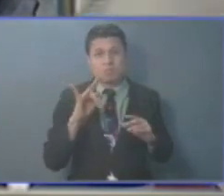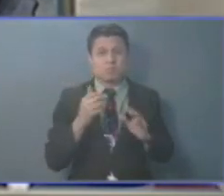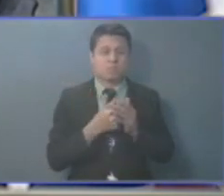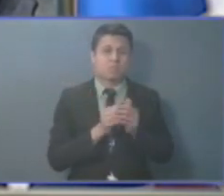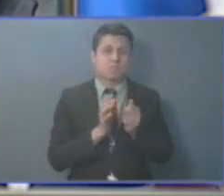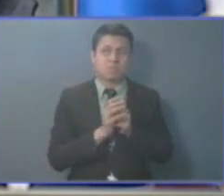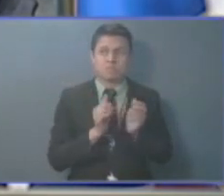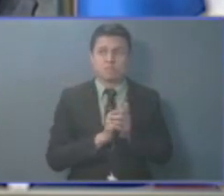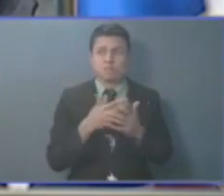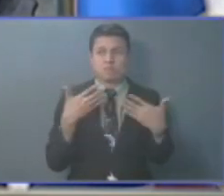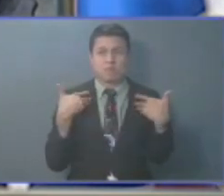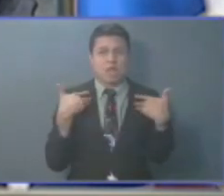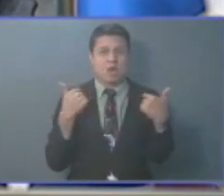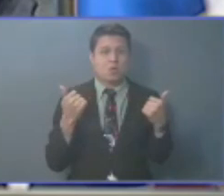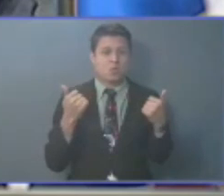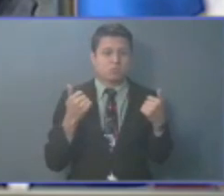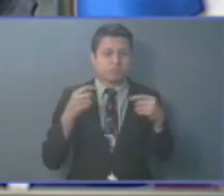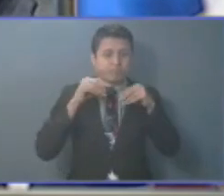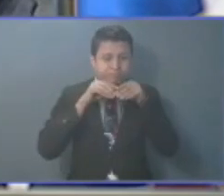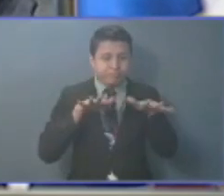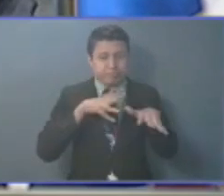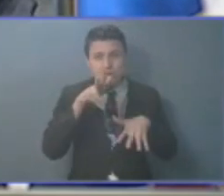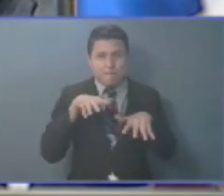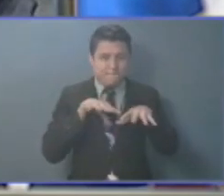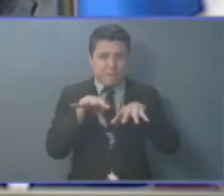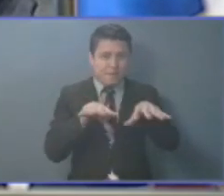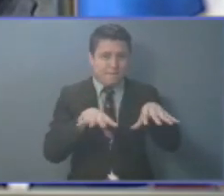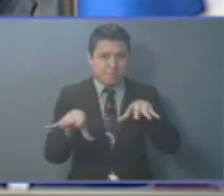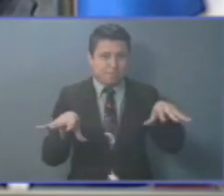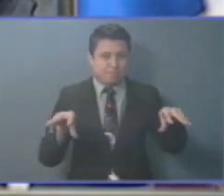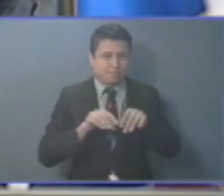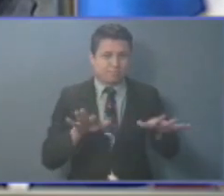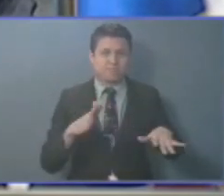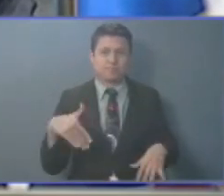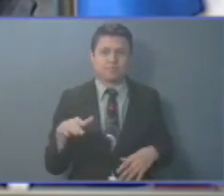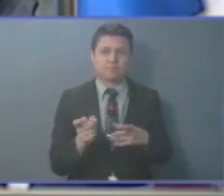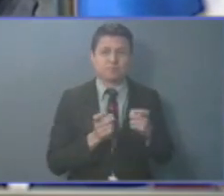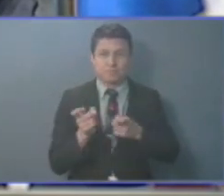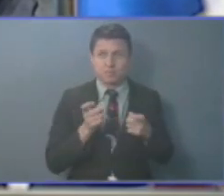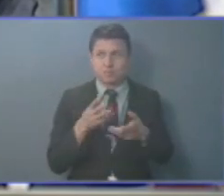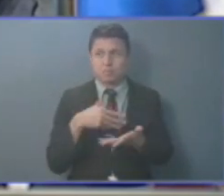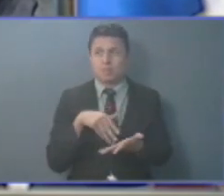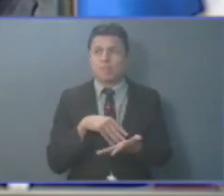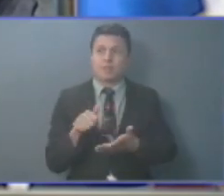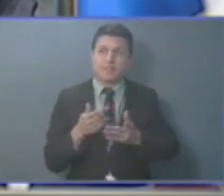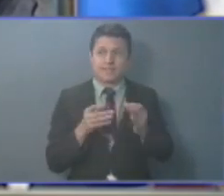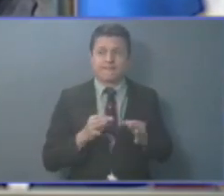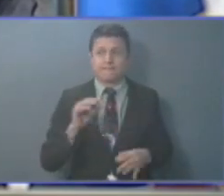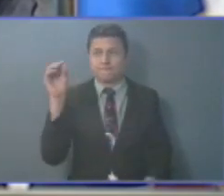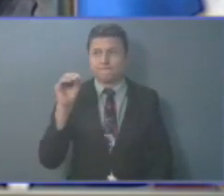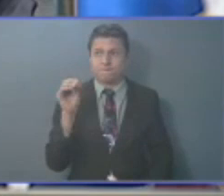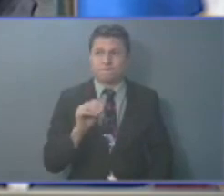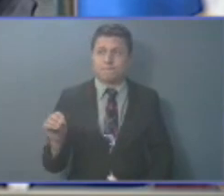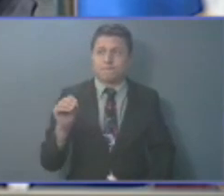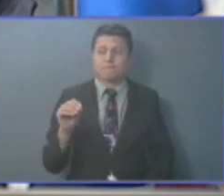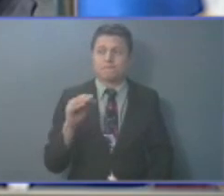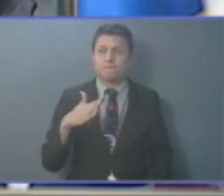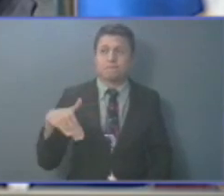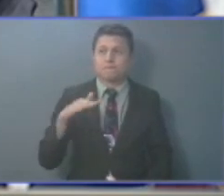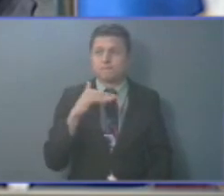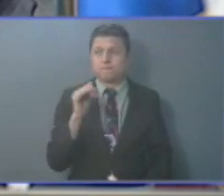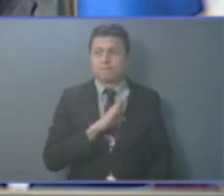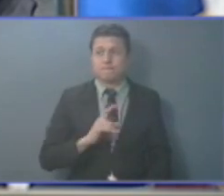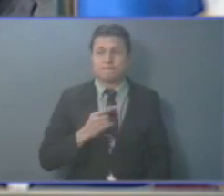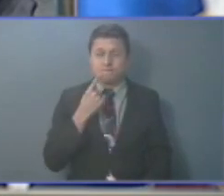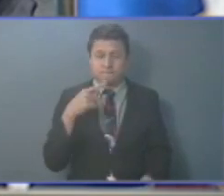el órgano ejecutivo en el ramo de la salud pública podrá declarar zona epidémica sujeta a control sanitario cualquier porción del territorio nacional que dicho órgano designe